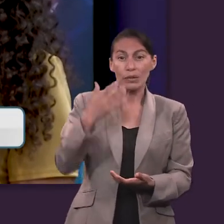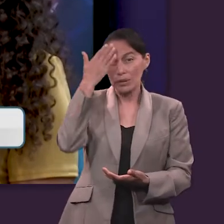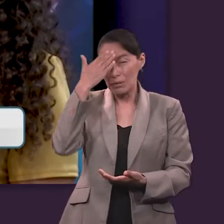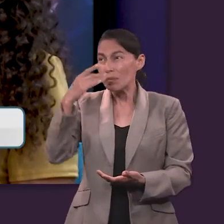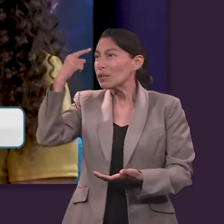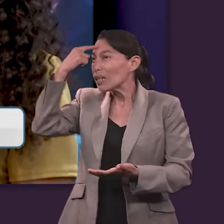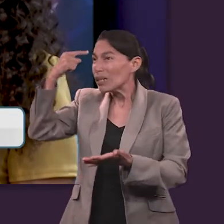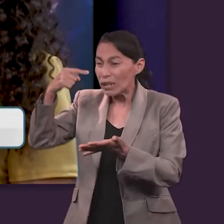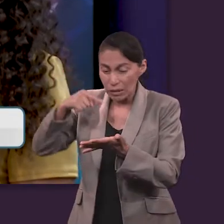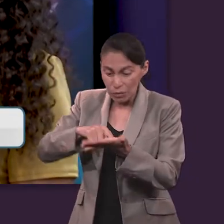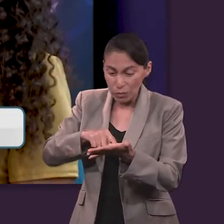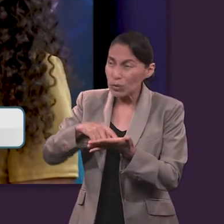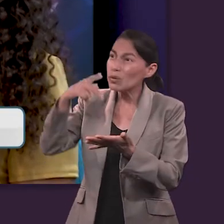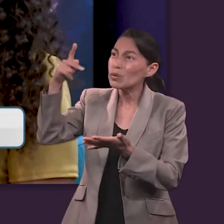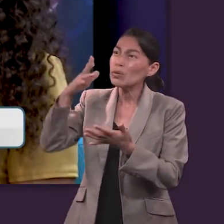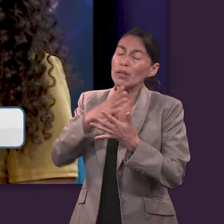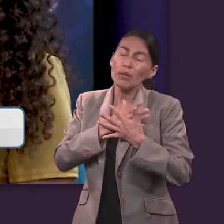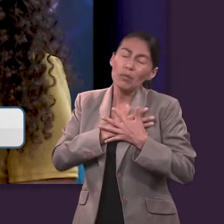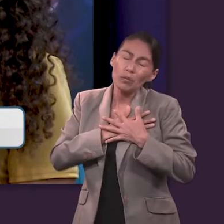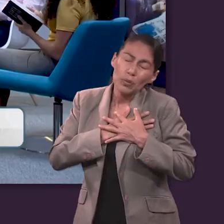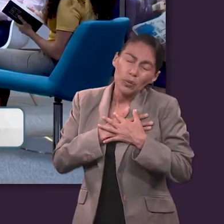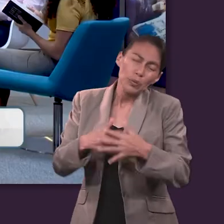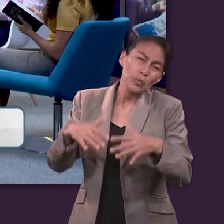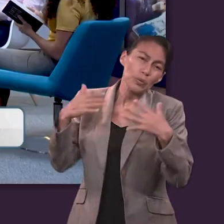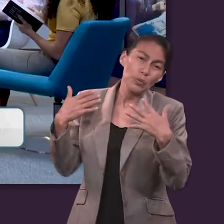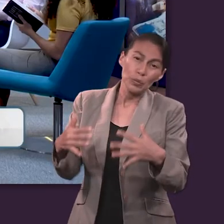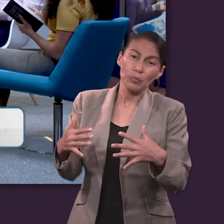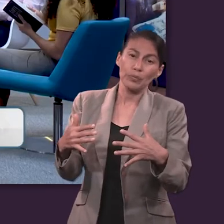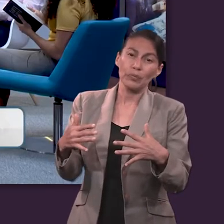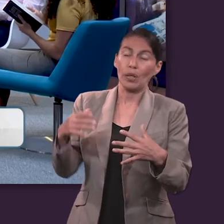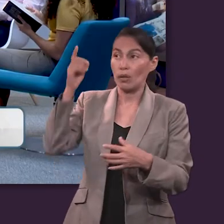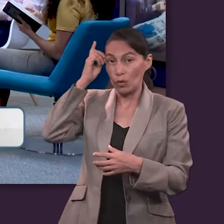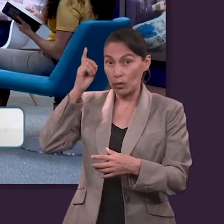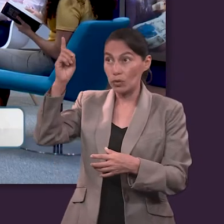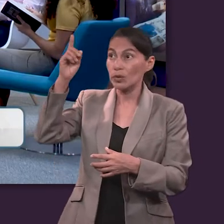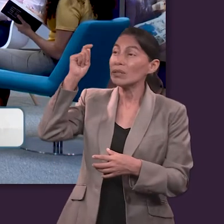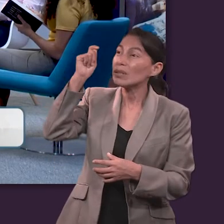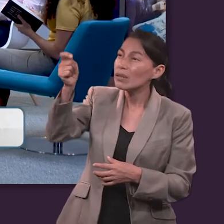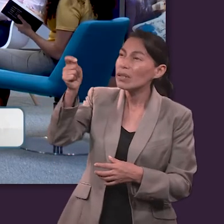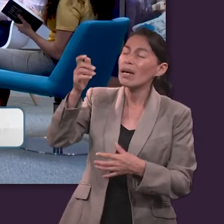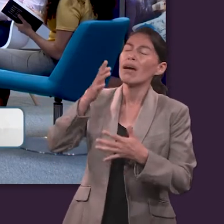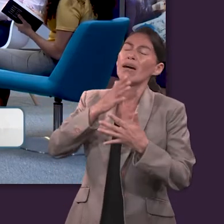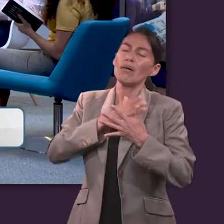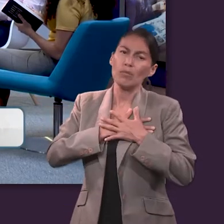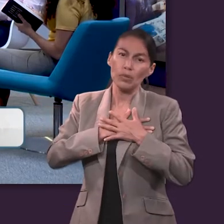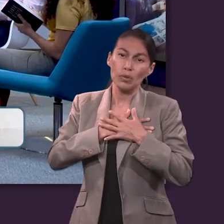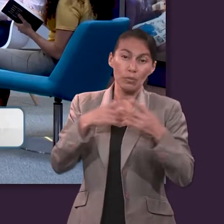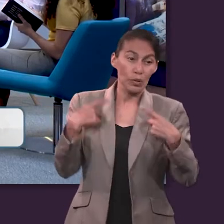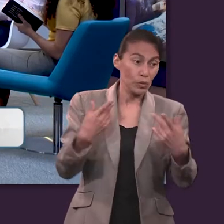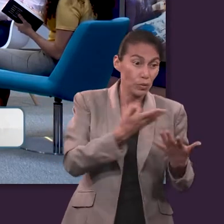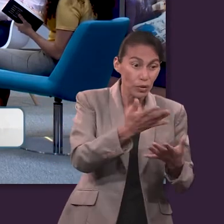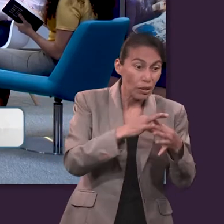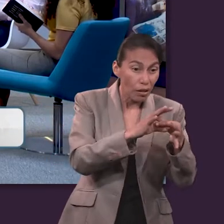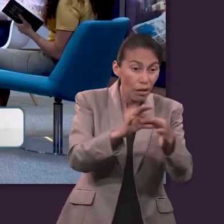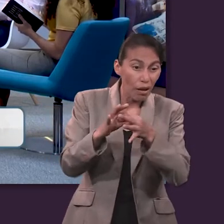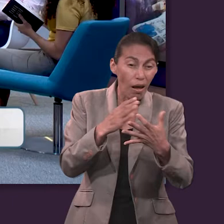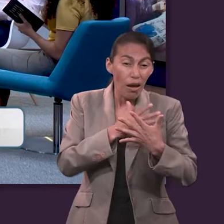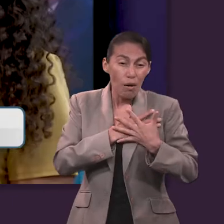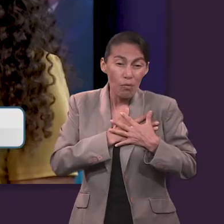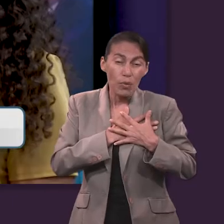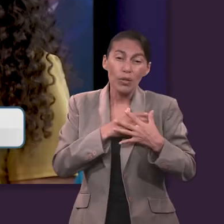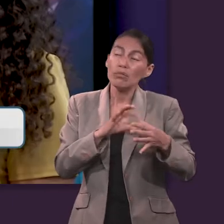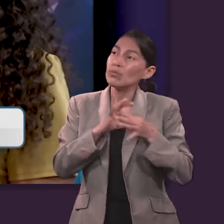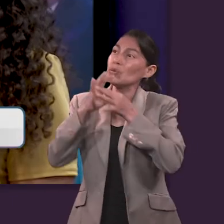hemos conocido y creído el amor que Dios tiene para con nosotros. Dios es amor y el que permanece en